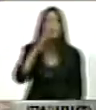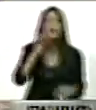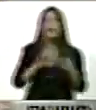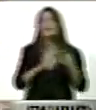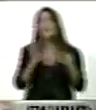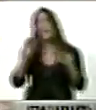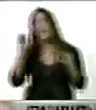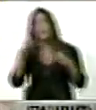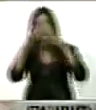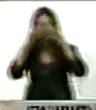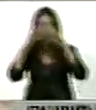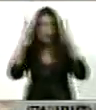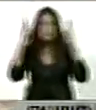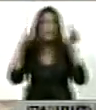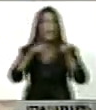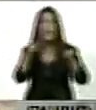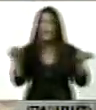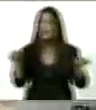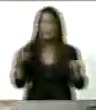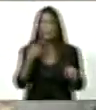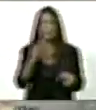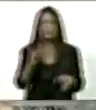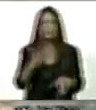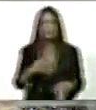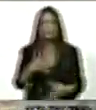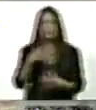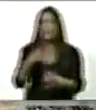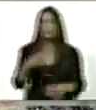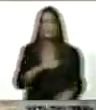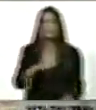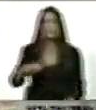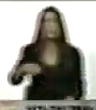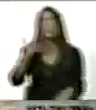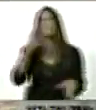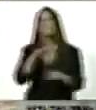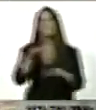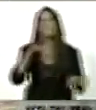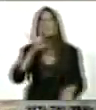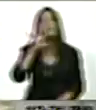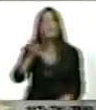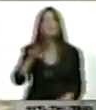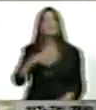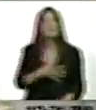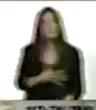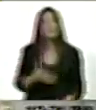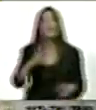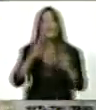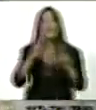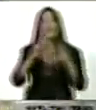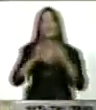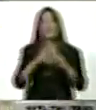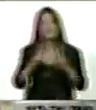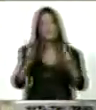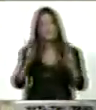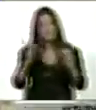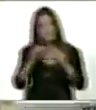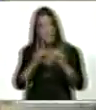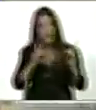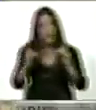Alú, que los dejen a ellos con sus ambiciones particulares. La mayoría del país está de acuerdo con el diálogo y va a celebrar